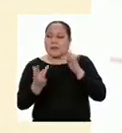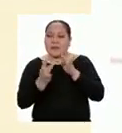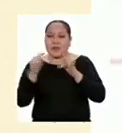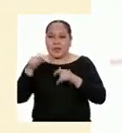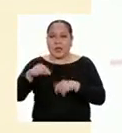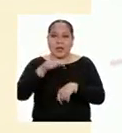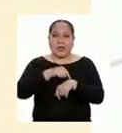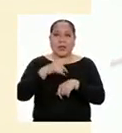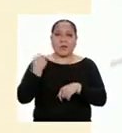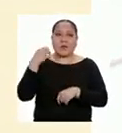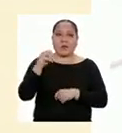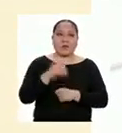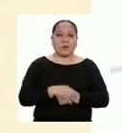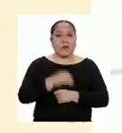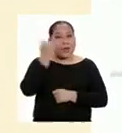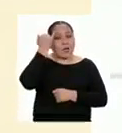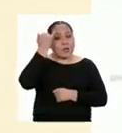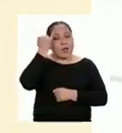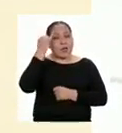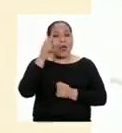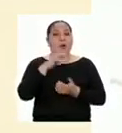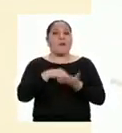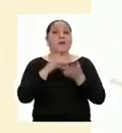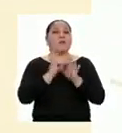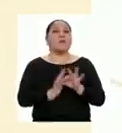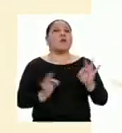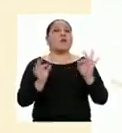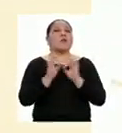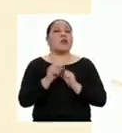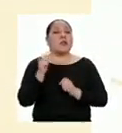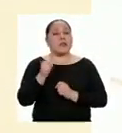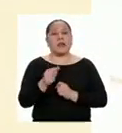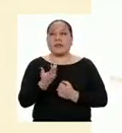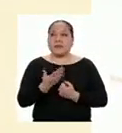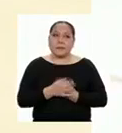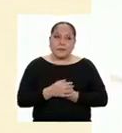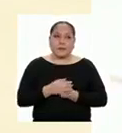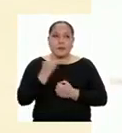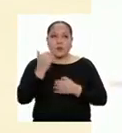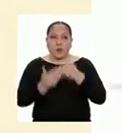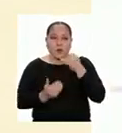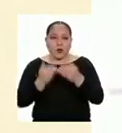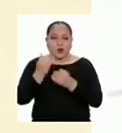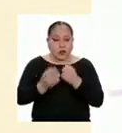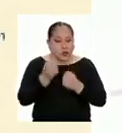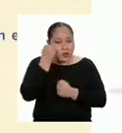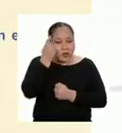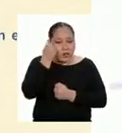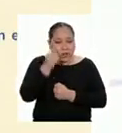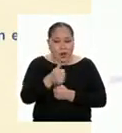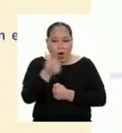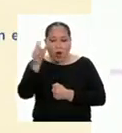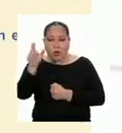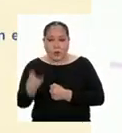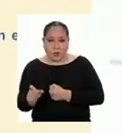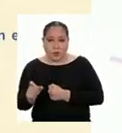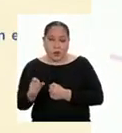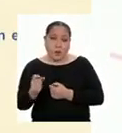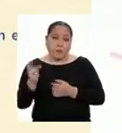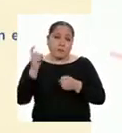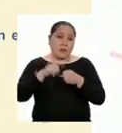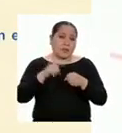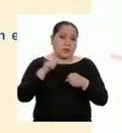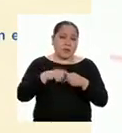idea principal? Diría que la principal idea del texto es que la empatía es un proceso de comprensión del otro, en el que participan